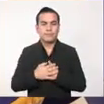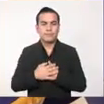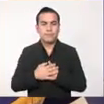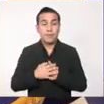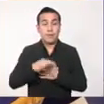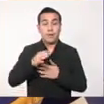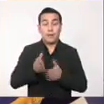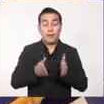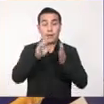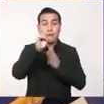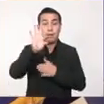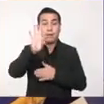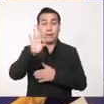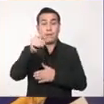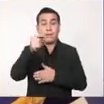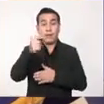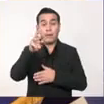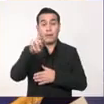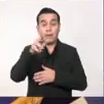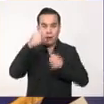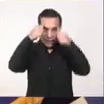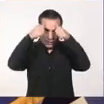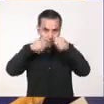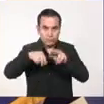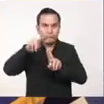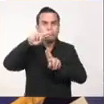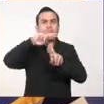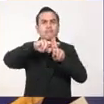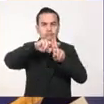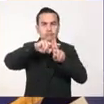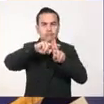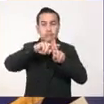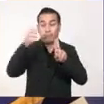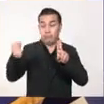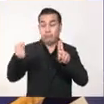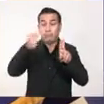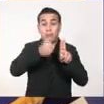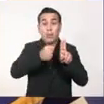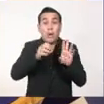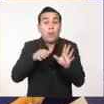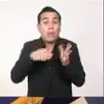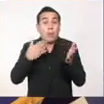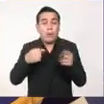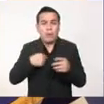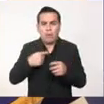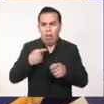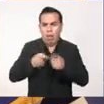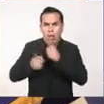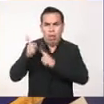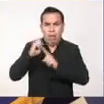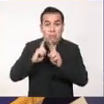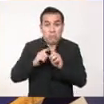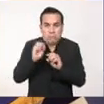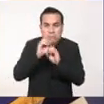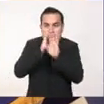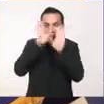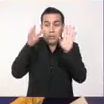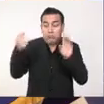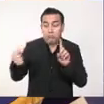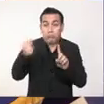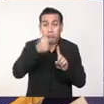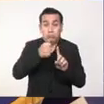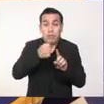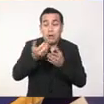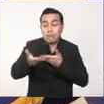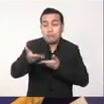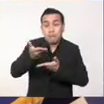Porque la fiscalía la puso Arena. Y cuando digo que la puso Arena no es porque lo estoy criticando, es porque la puso Arena. Esa fue la